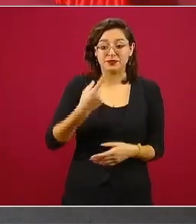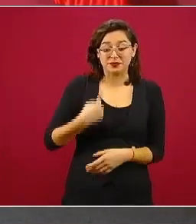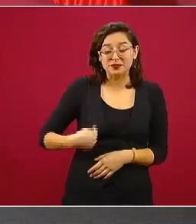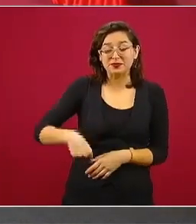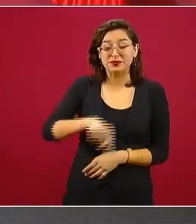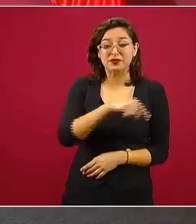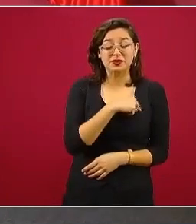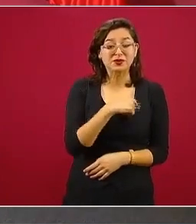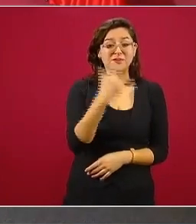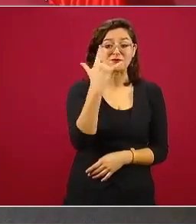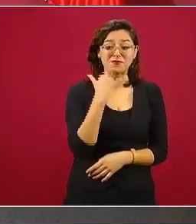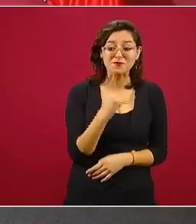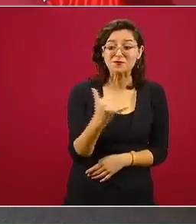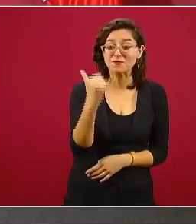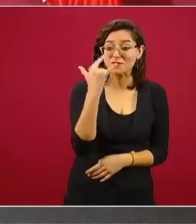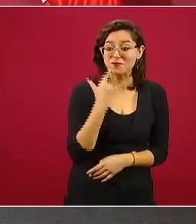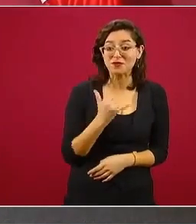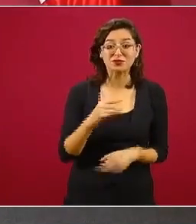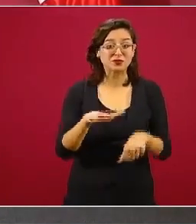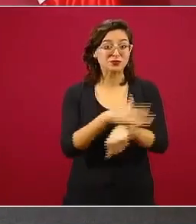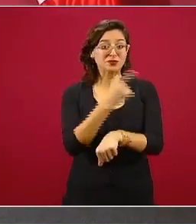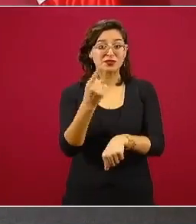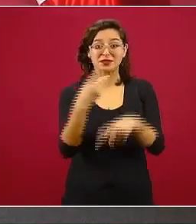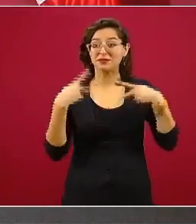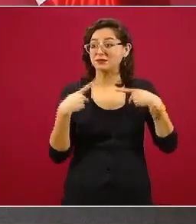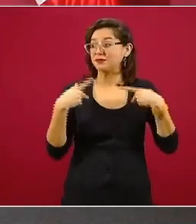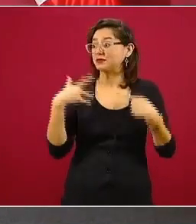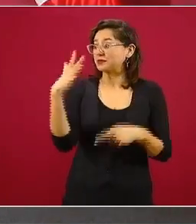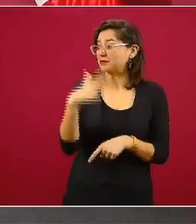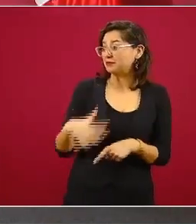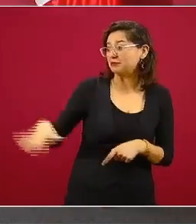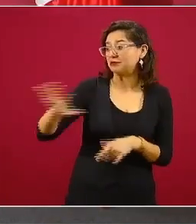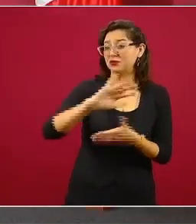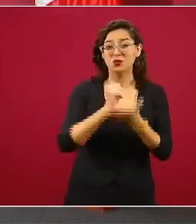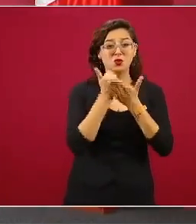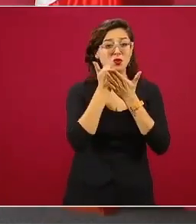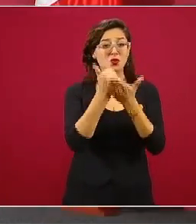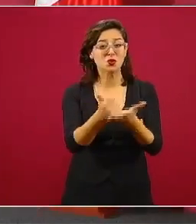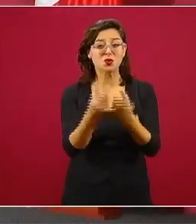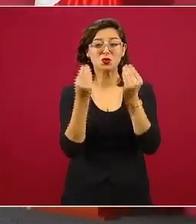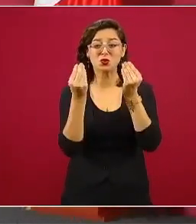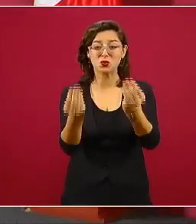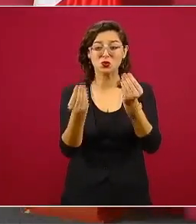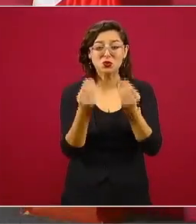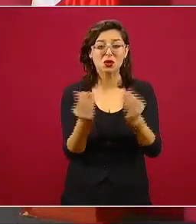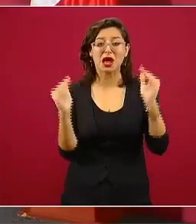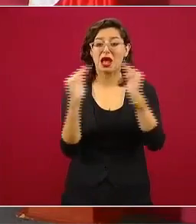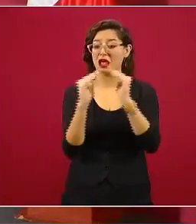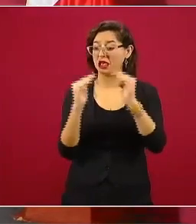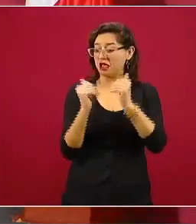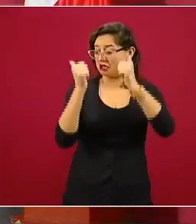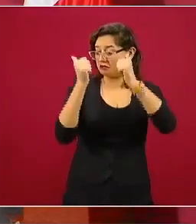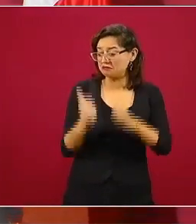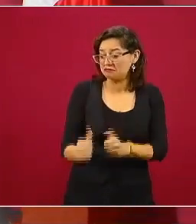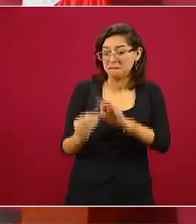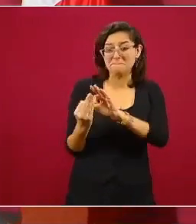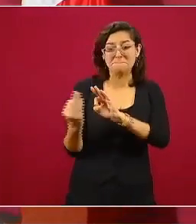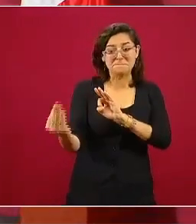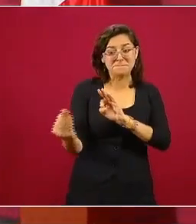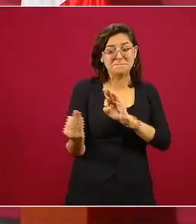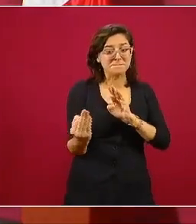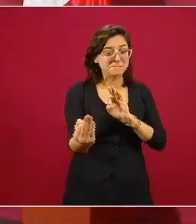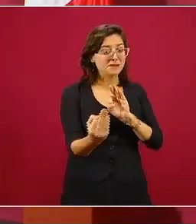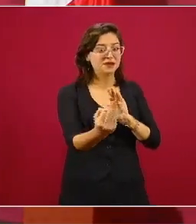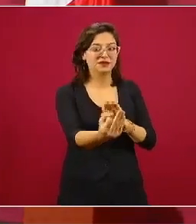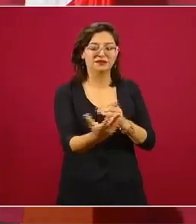porque la gente ha ayudado muchísimo, quedándose en casa con la sana distancia. Pues